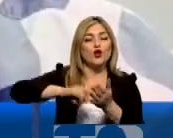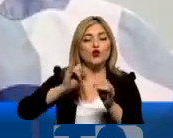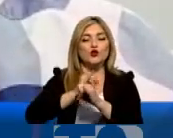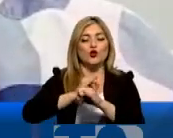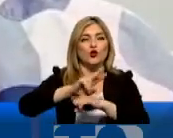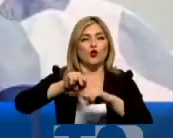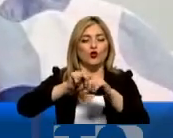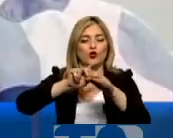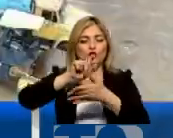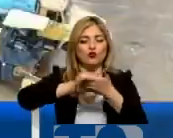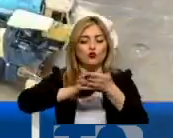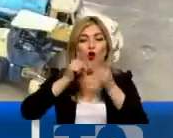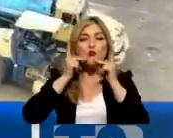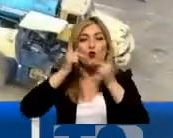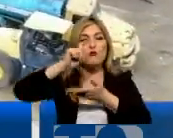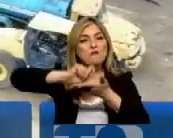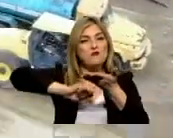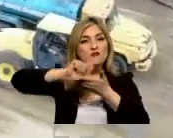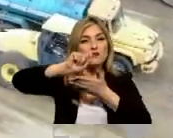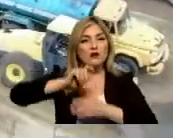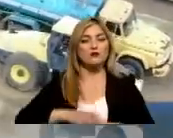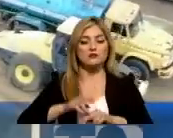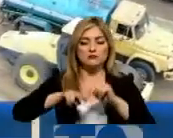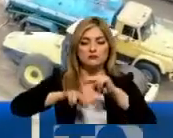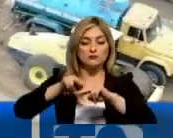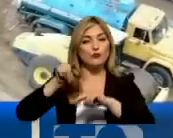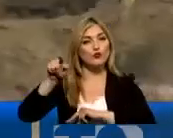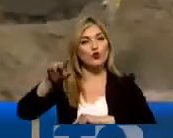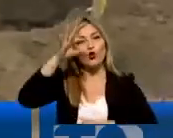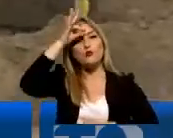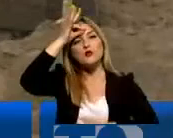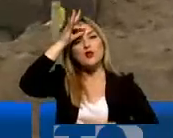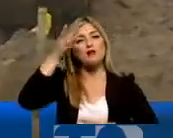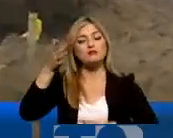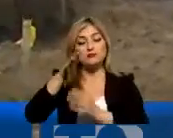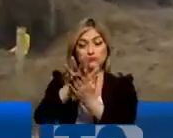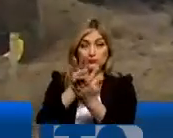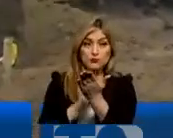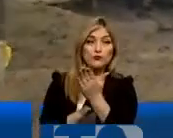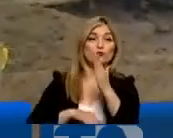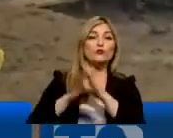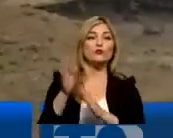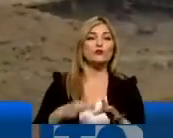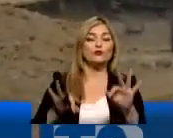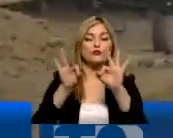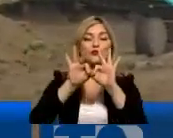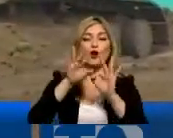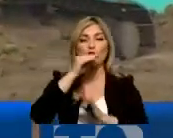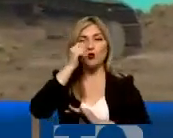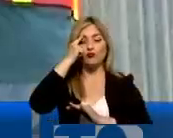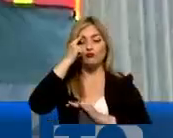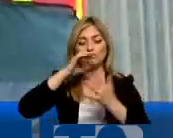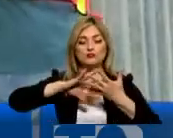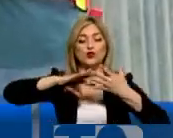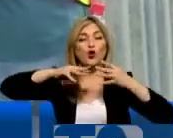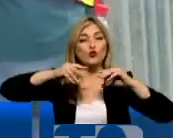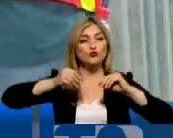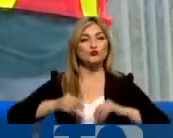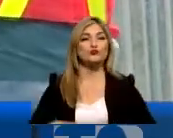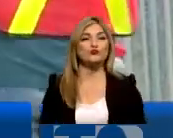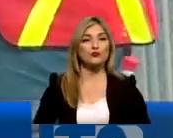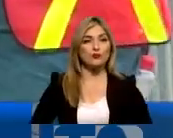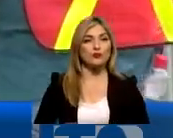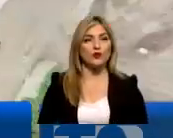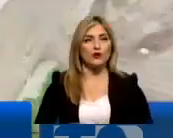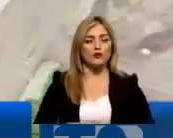que firmaron los planos. La construcción de este y otros hospitales era parte de los proyectos emblemáticos de la Revolución Ciudadana de Correa.